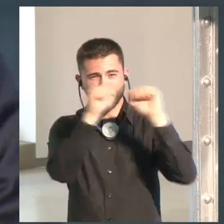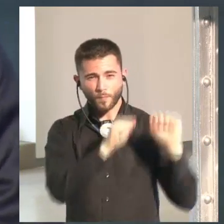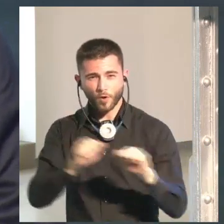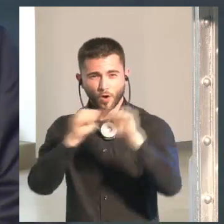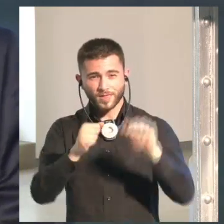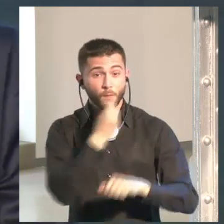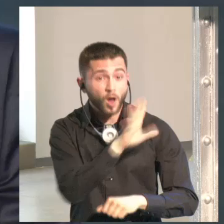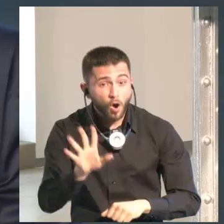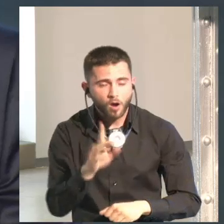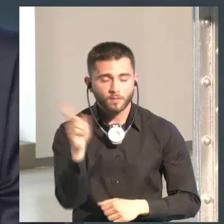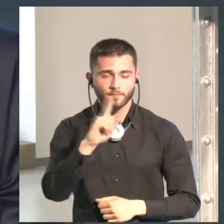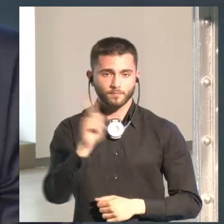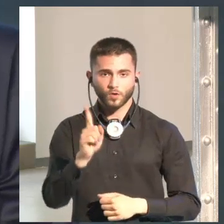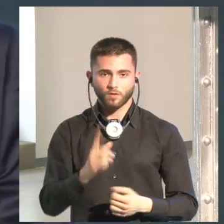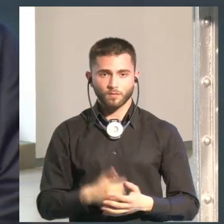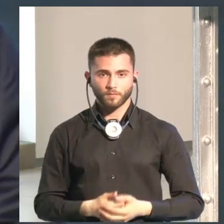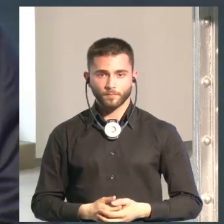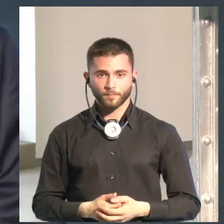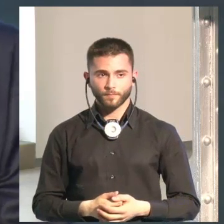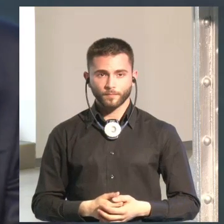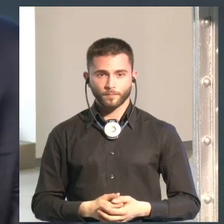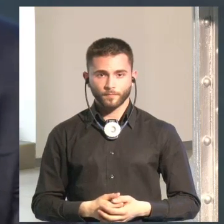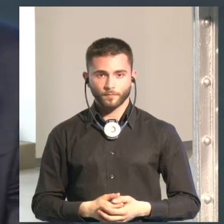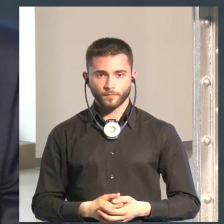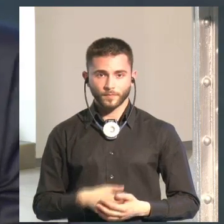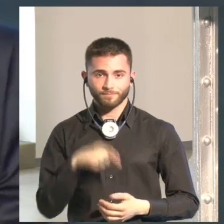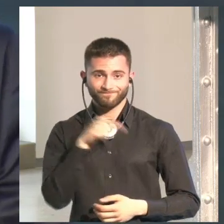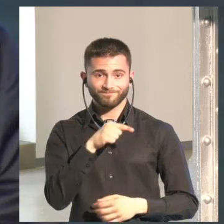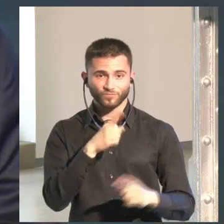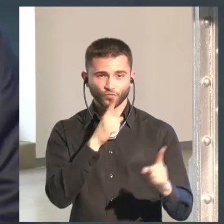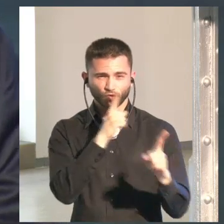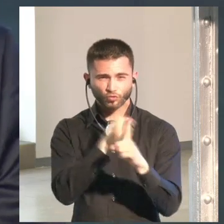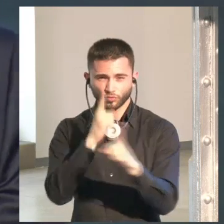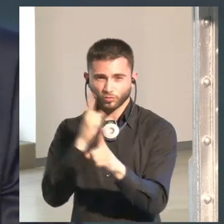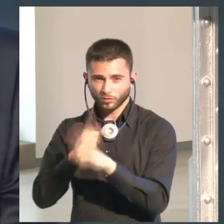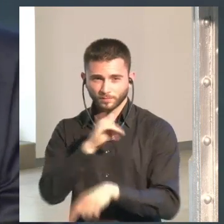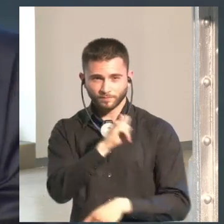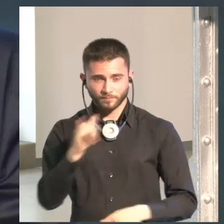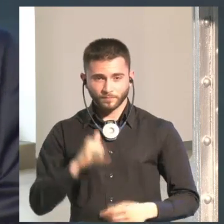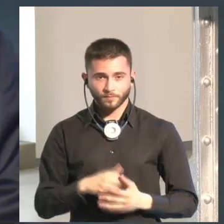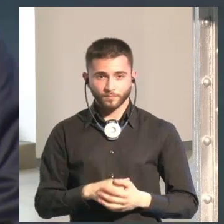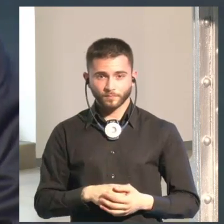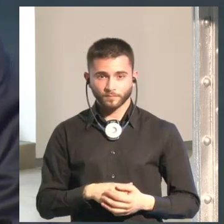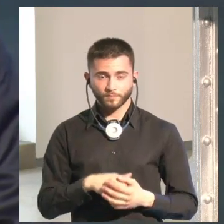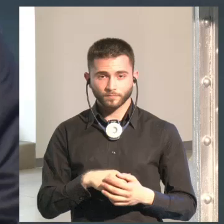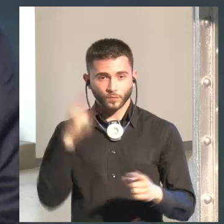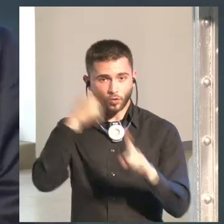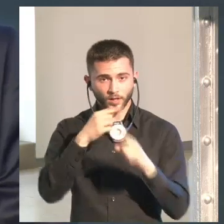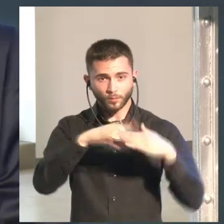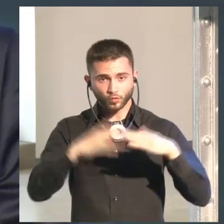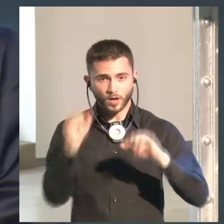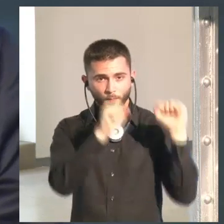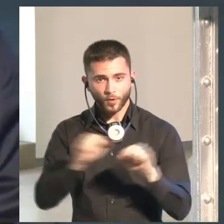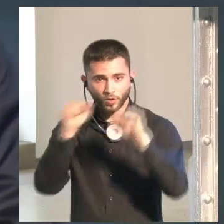En definitiva, el consentimiento tiene una serie de contras para justamente proteger y empoderar a los usuarios. En primer lugar,